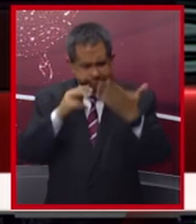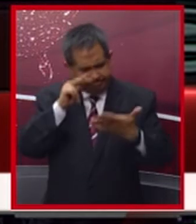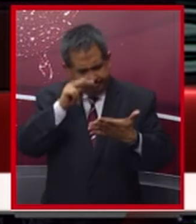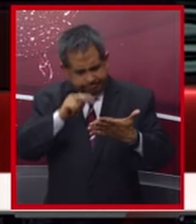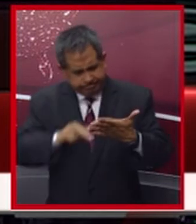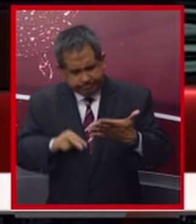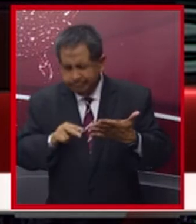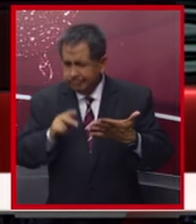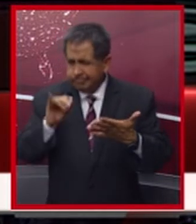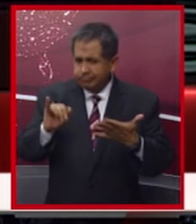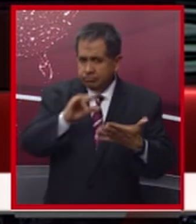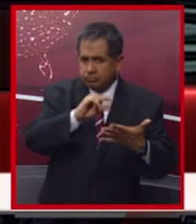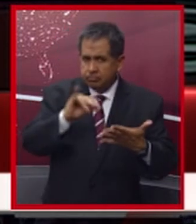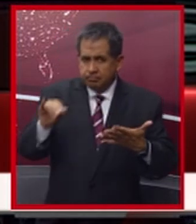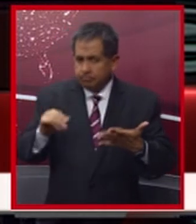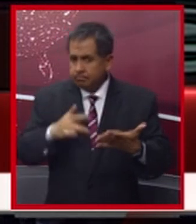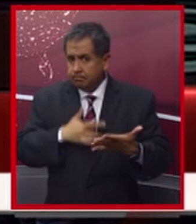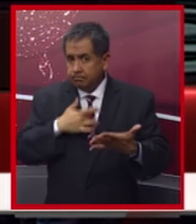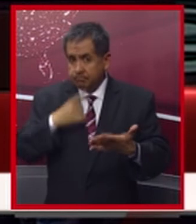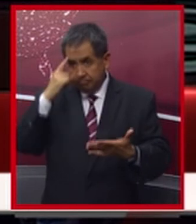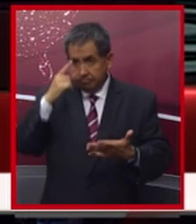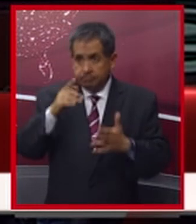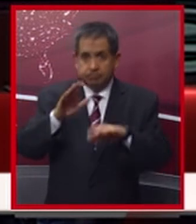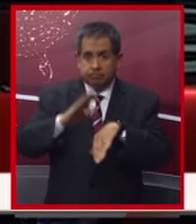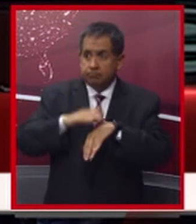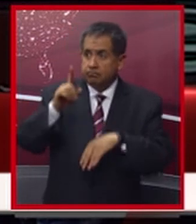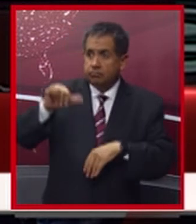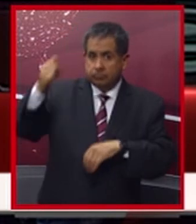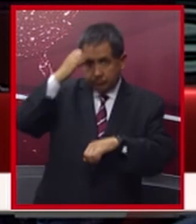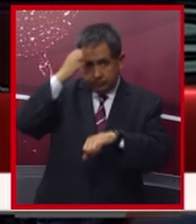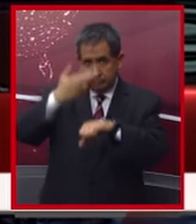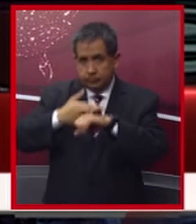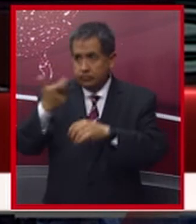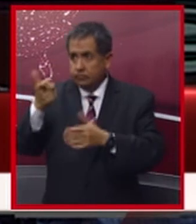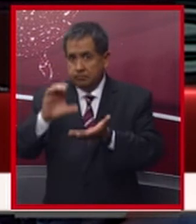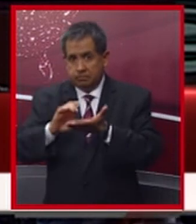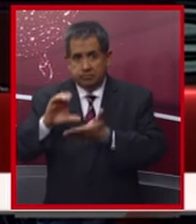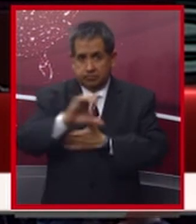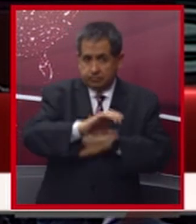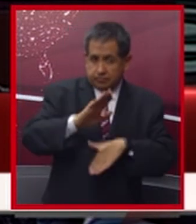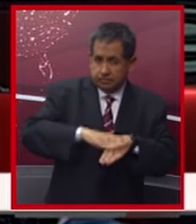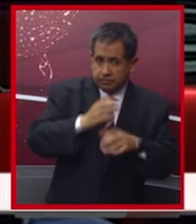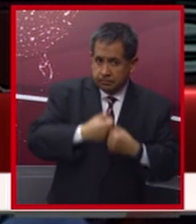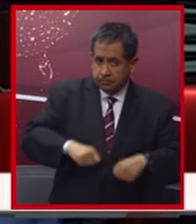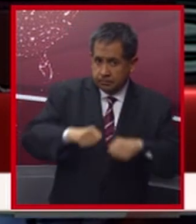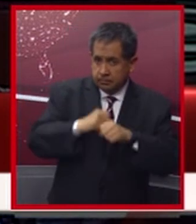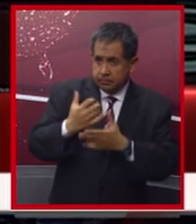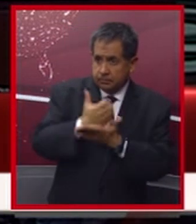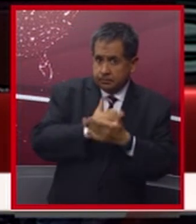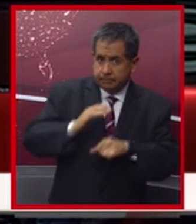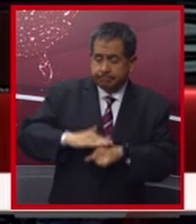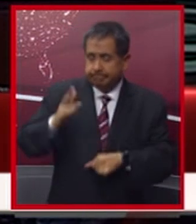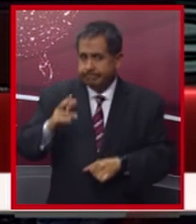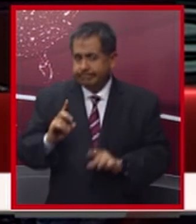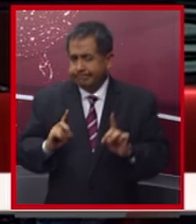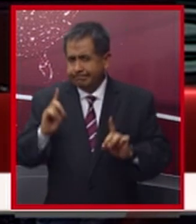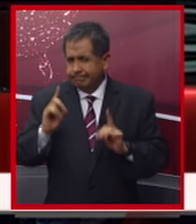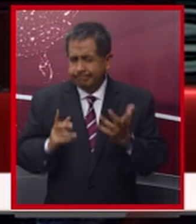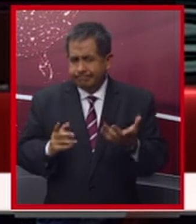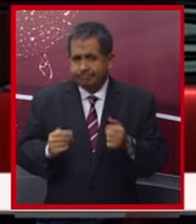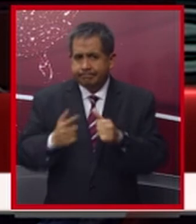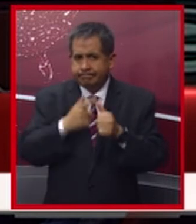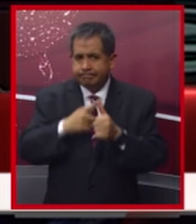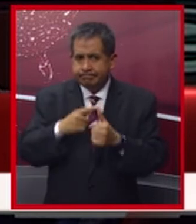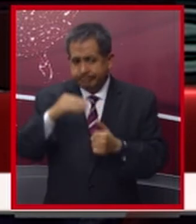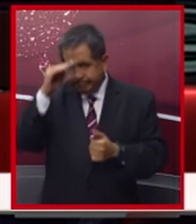tema de un incremento de la participación extranjera, pero las condiciones económicas y geopolíticas